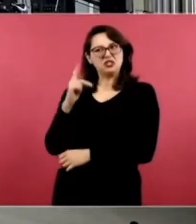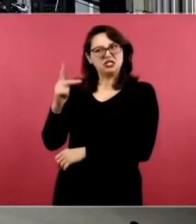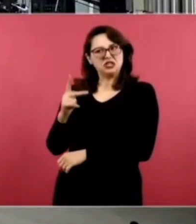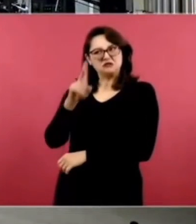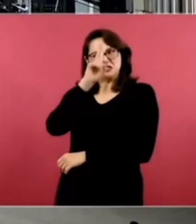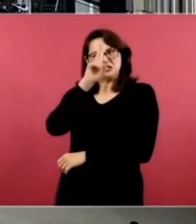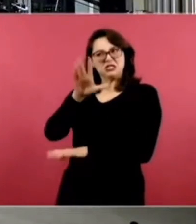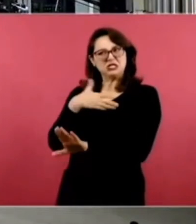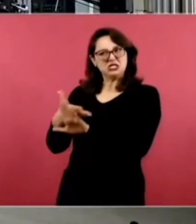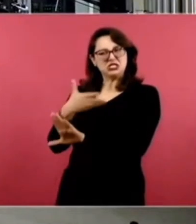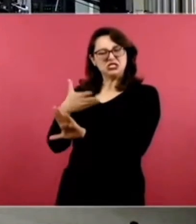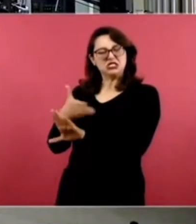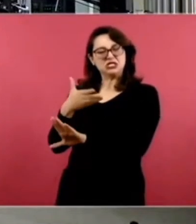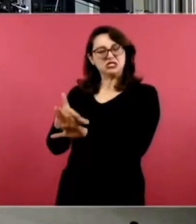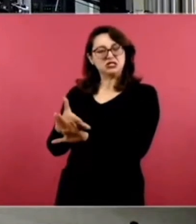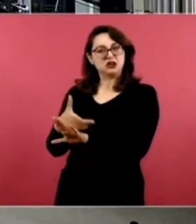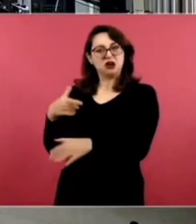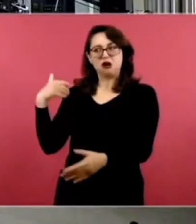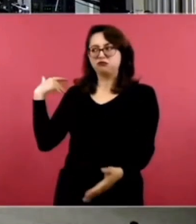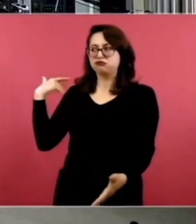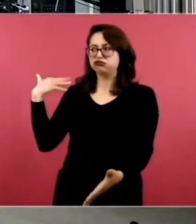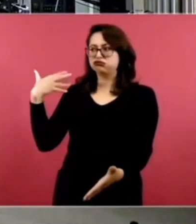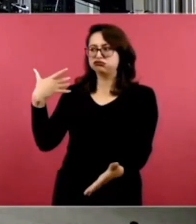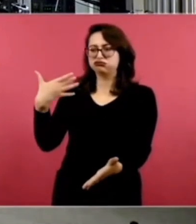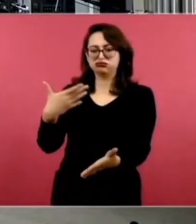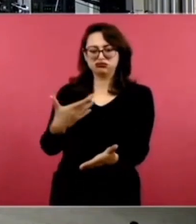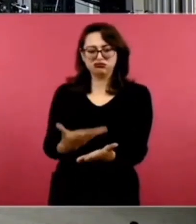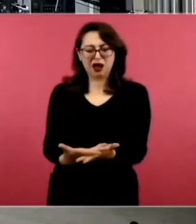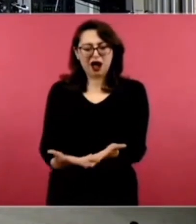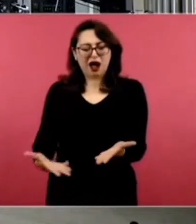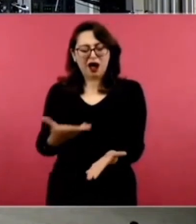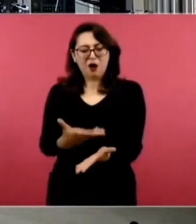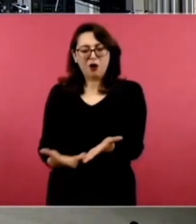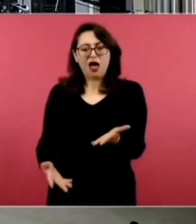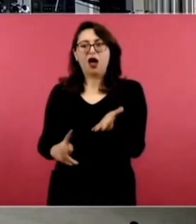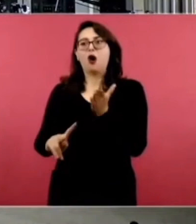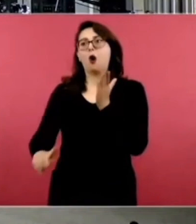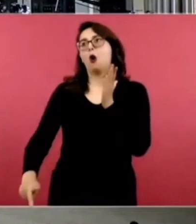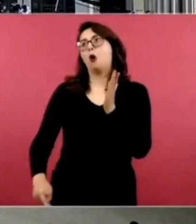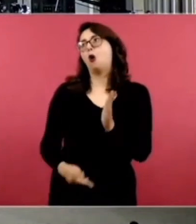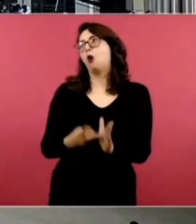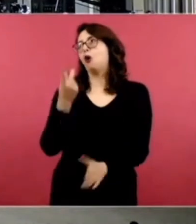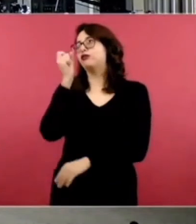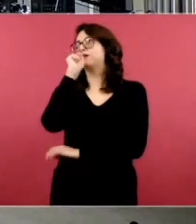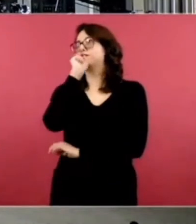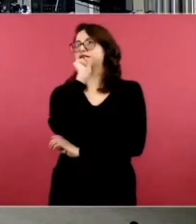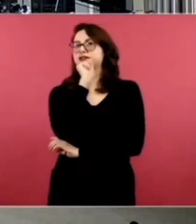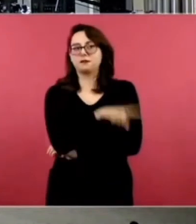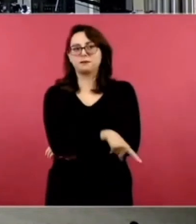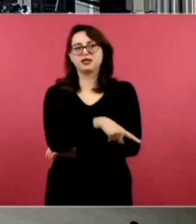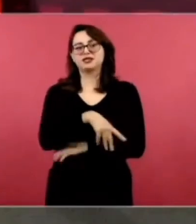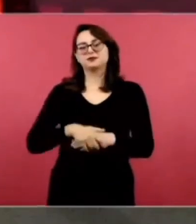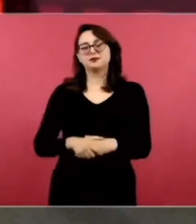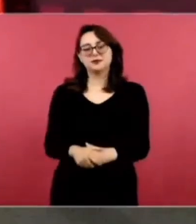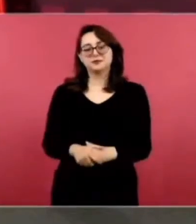se presenta esta situación y hay que esperar